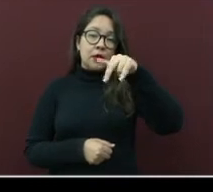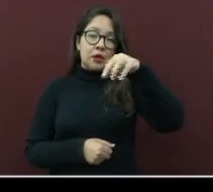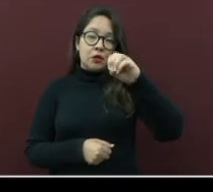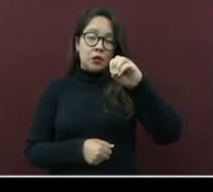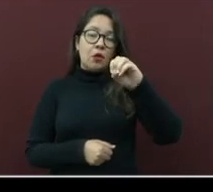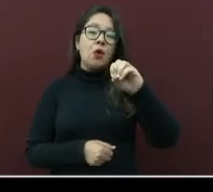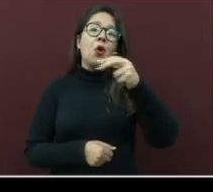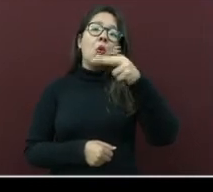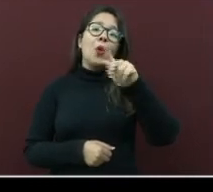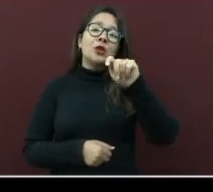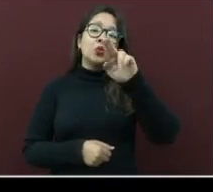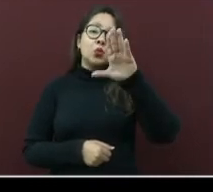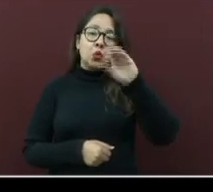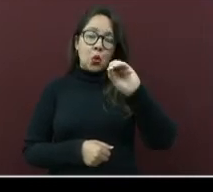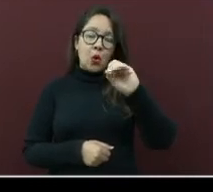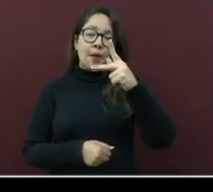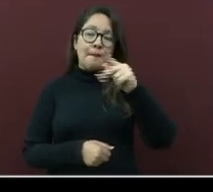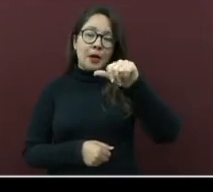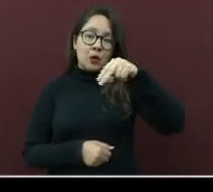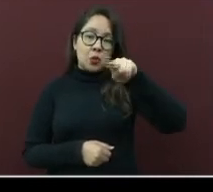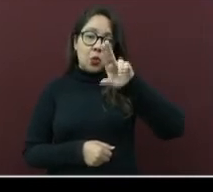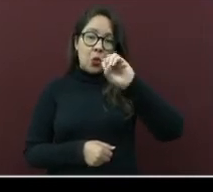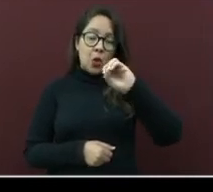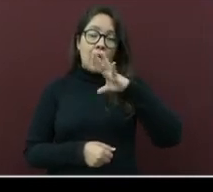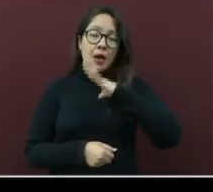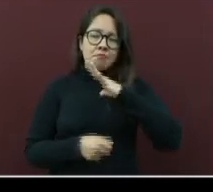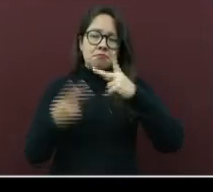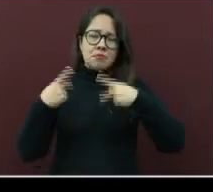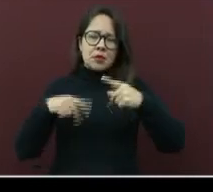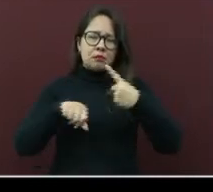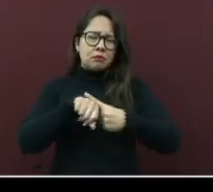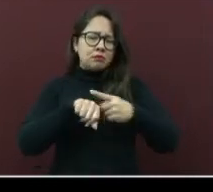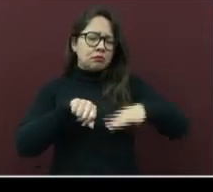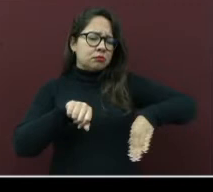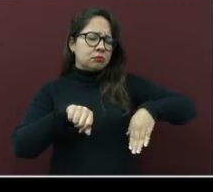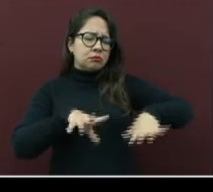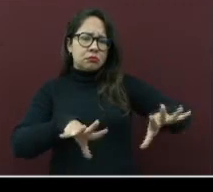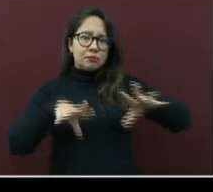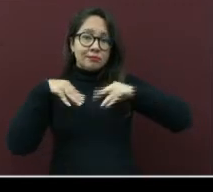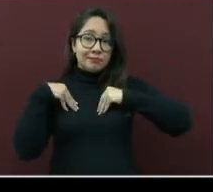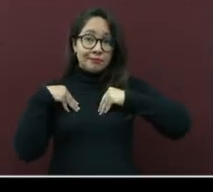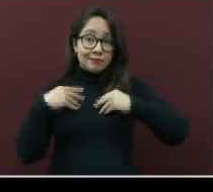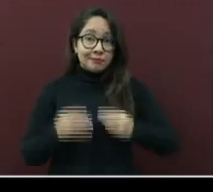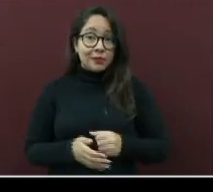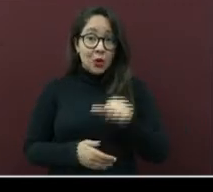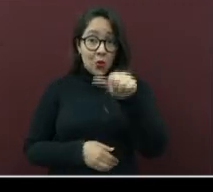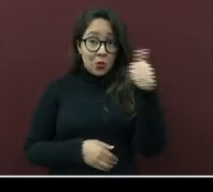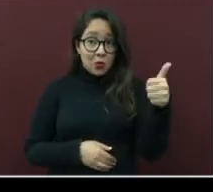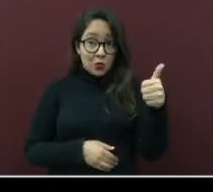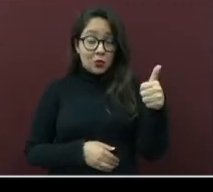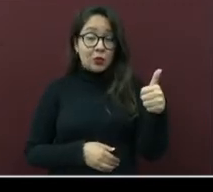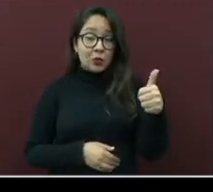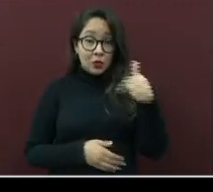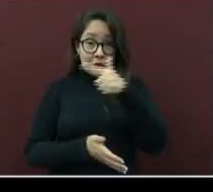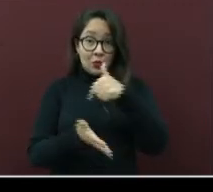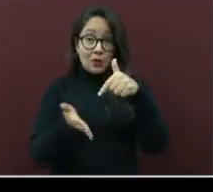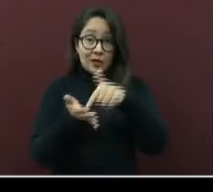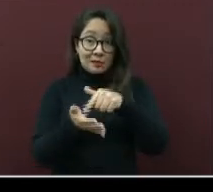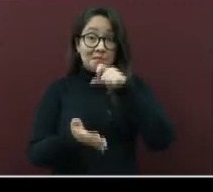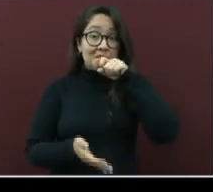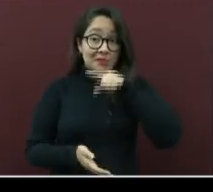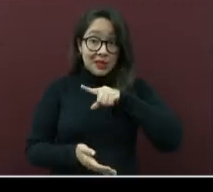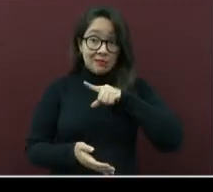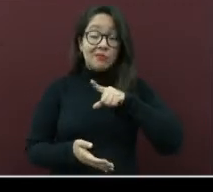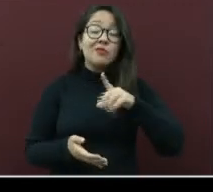huatusco y pánuco tienen pacientes que recién se enfermaron y otros municipios que también